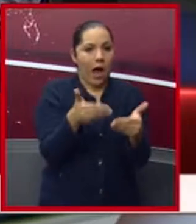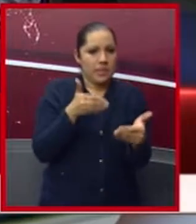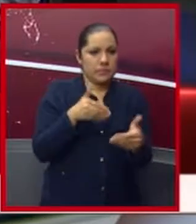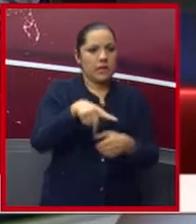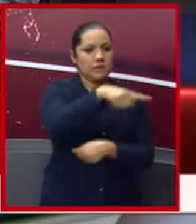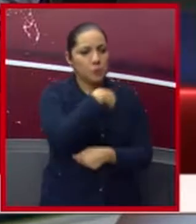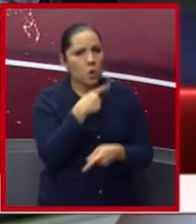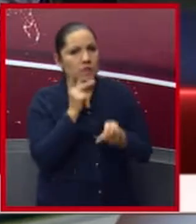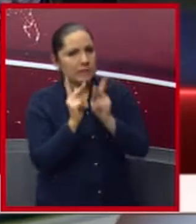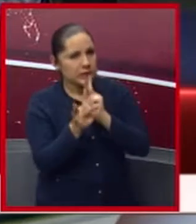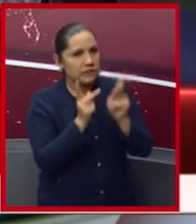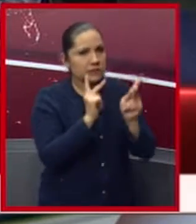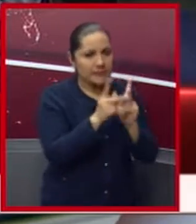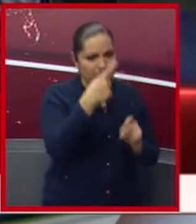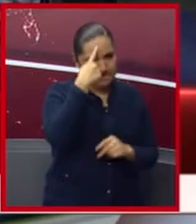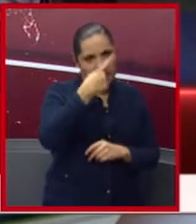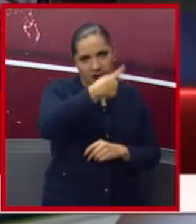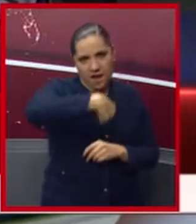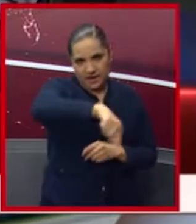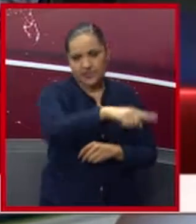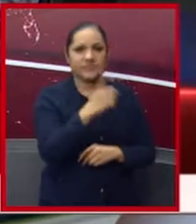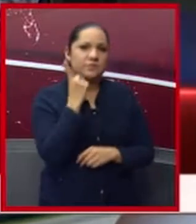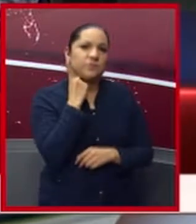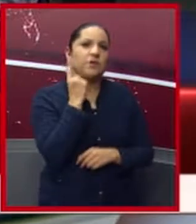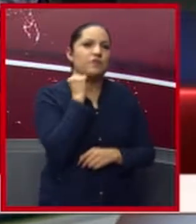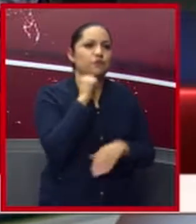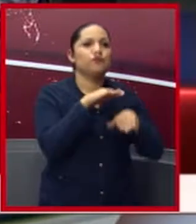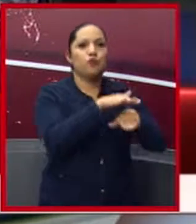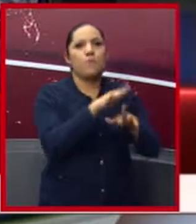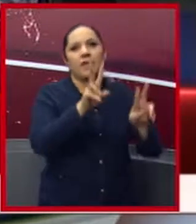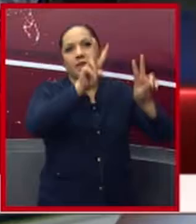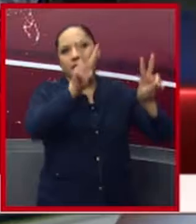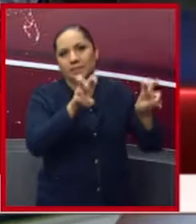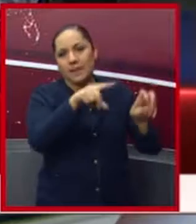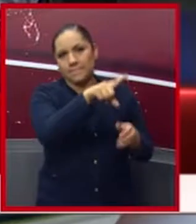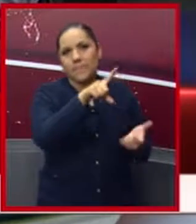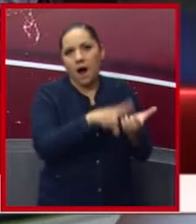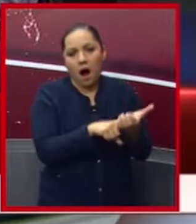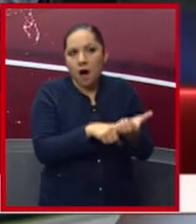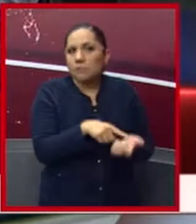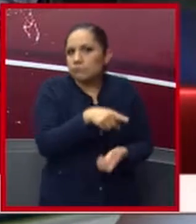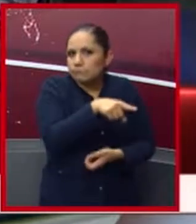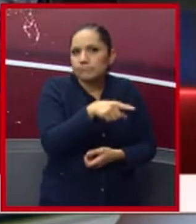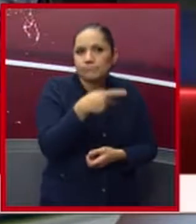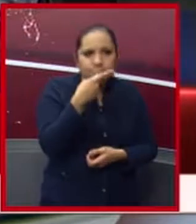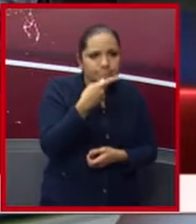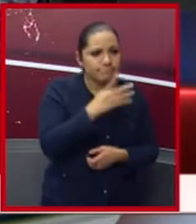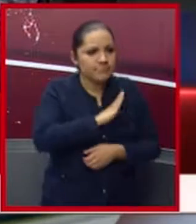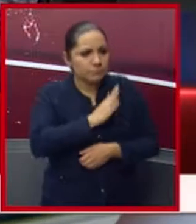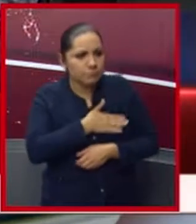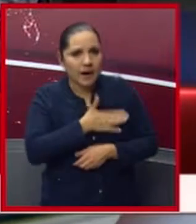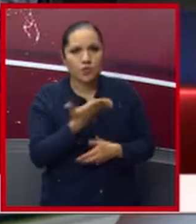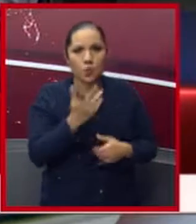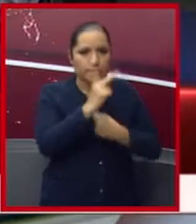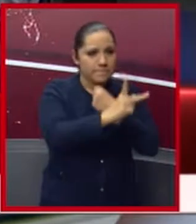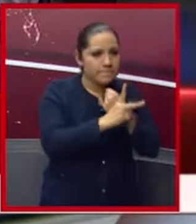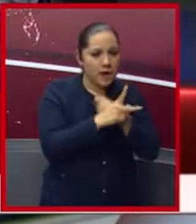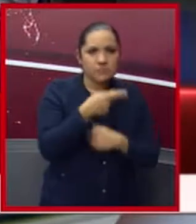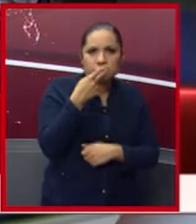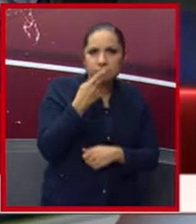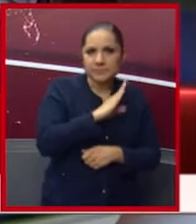legisladores que son de este caucus o grupo de legisladores hispanos, el mantener un